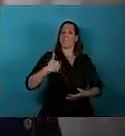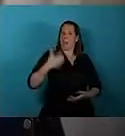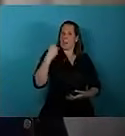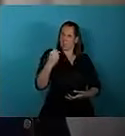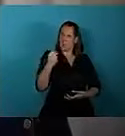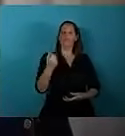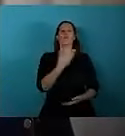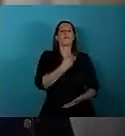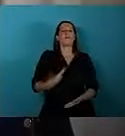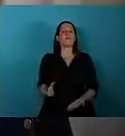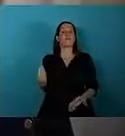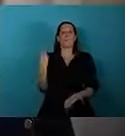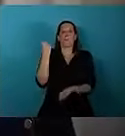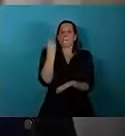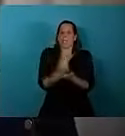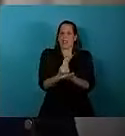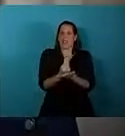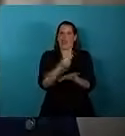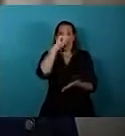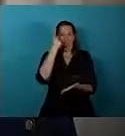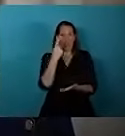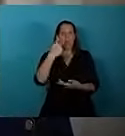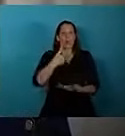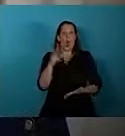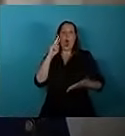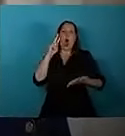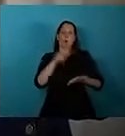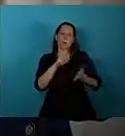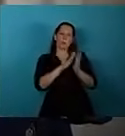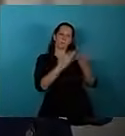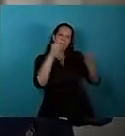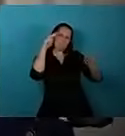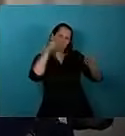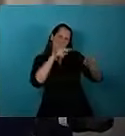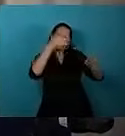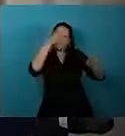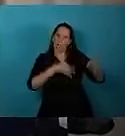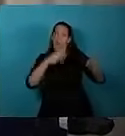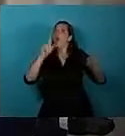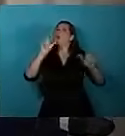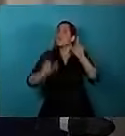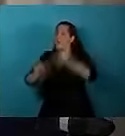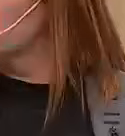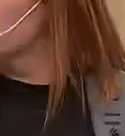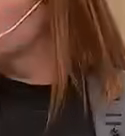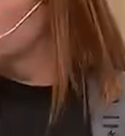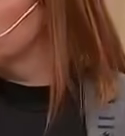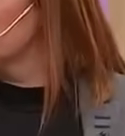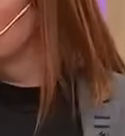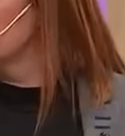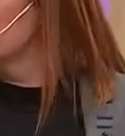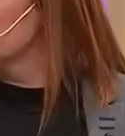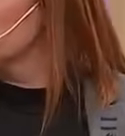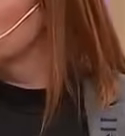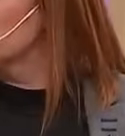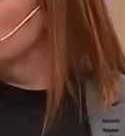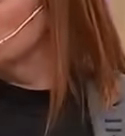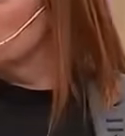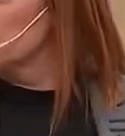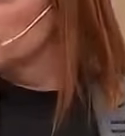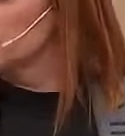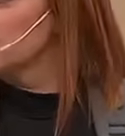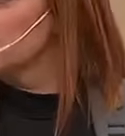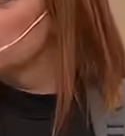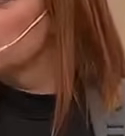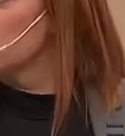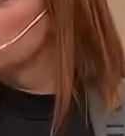si efectivamente piensa eso, está desconectado de la realidad. A mí me cuentan, agrego un poco de lo que venía planteando Pablo, a mí me cuentan